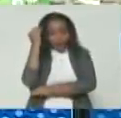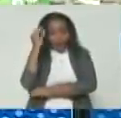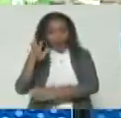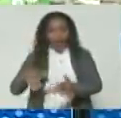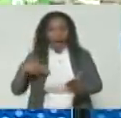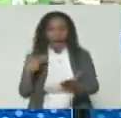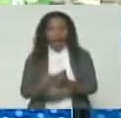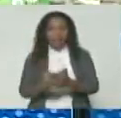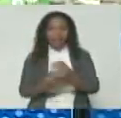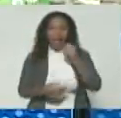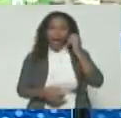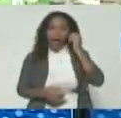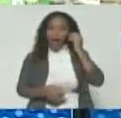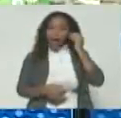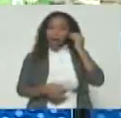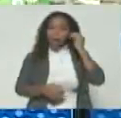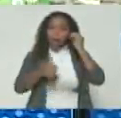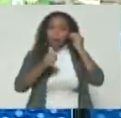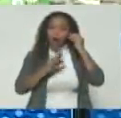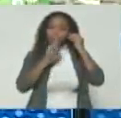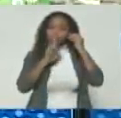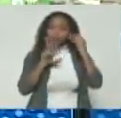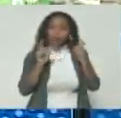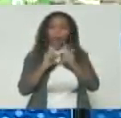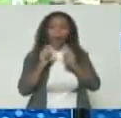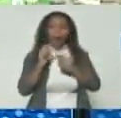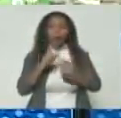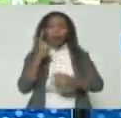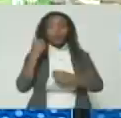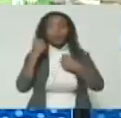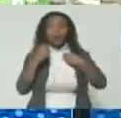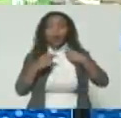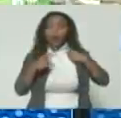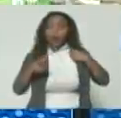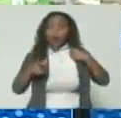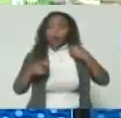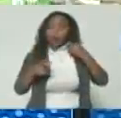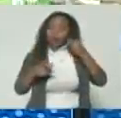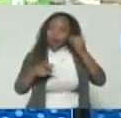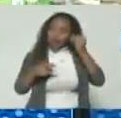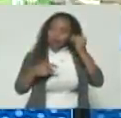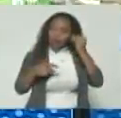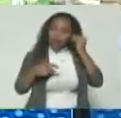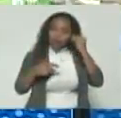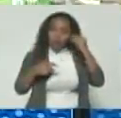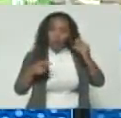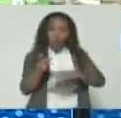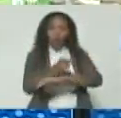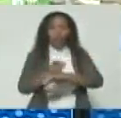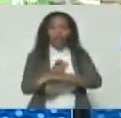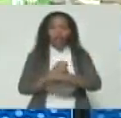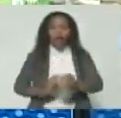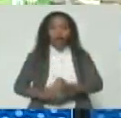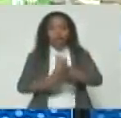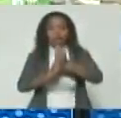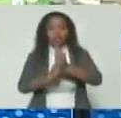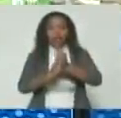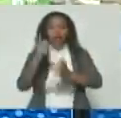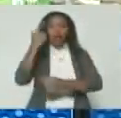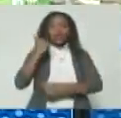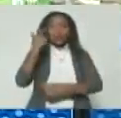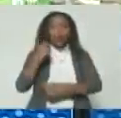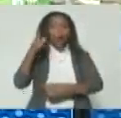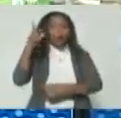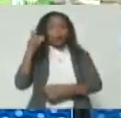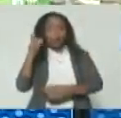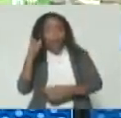más despiadada que nos hagan. Acostumbrémonos los gobernantes, los líderes, las lideresas. Acostumbrémonos a